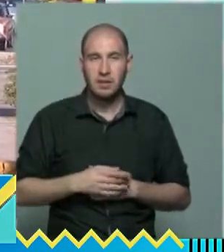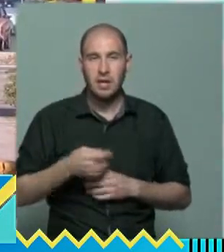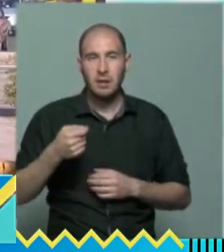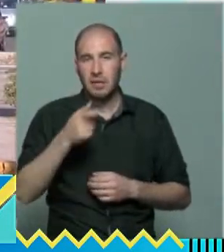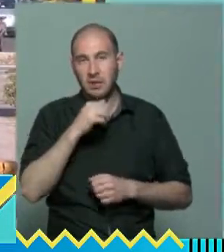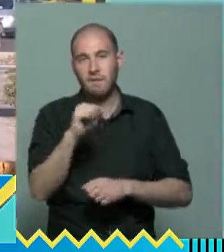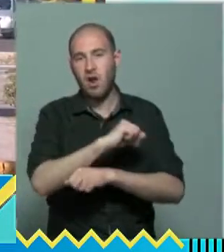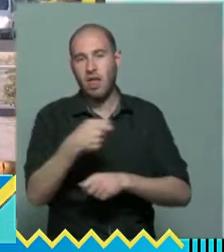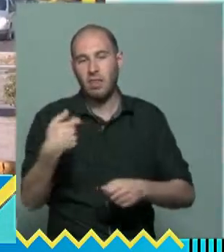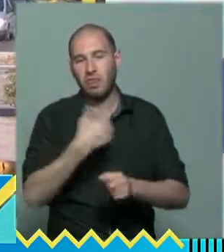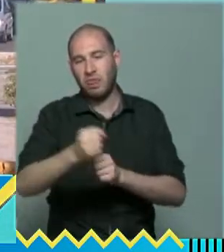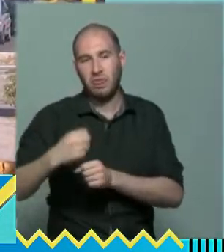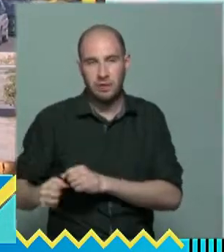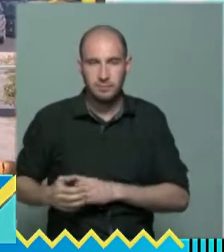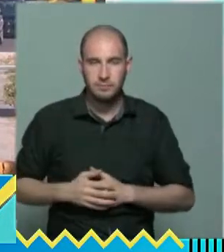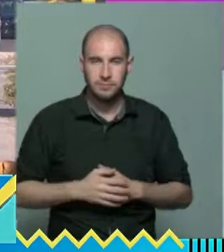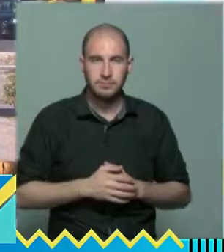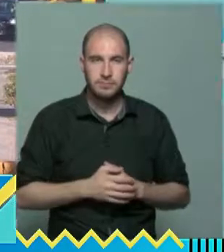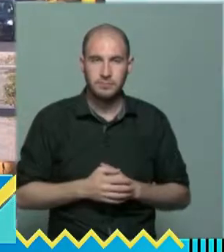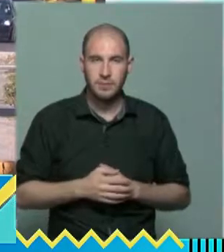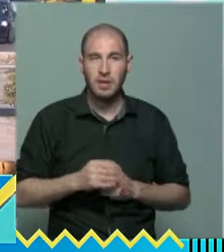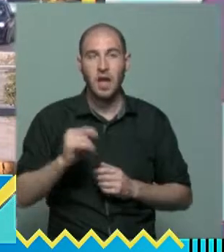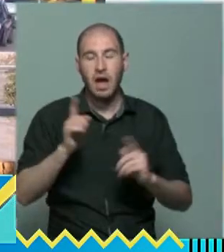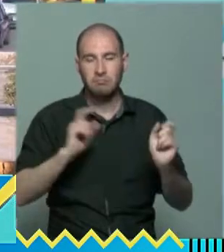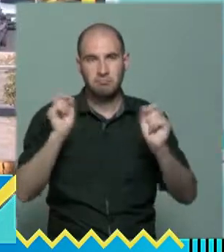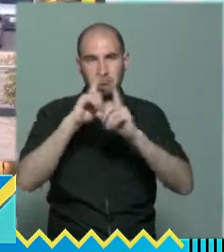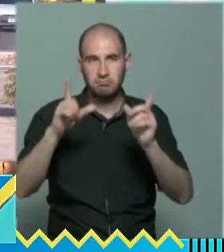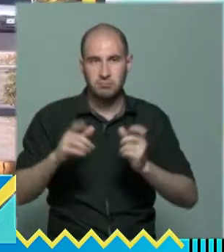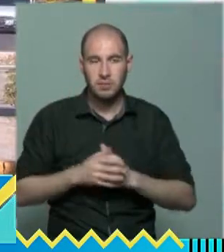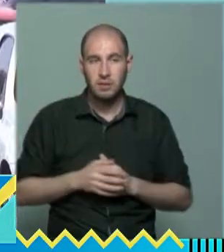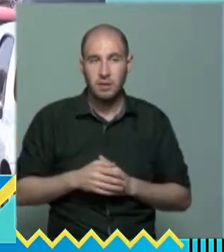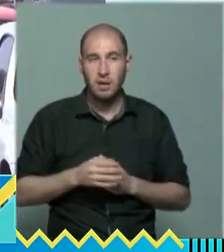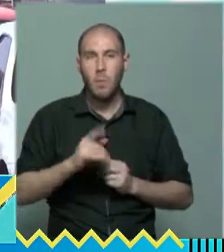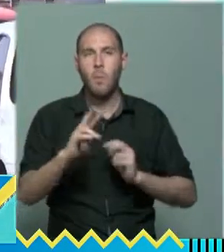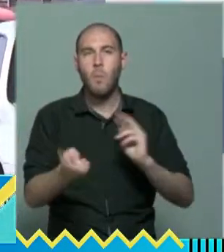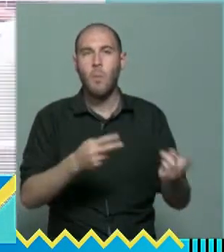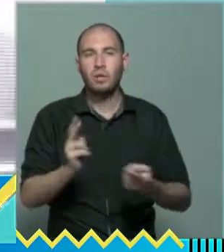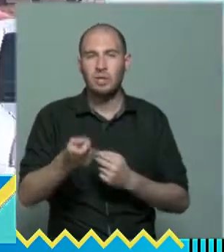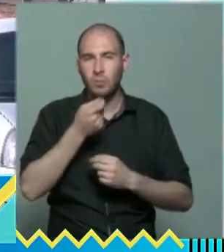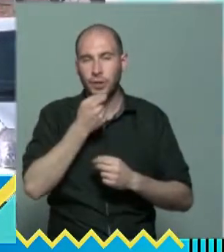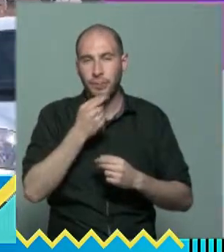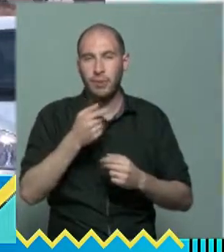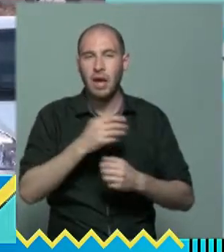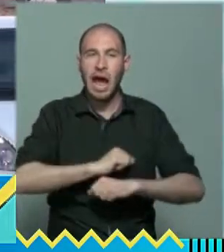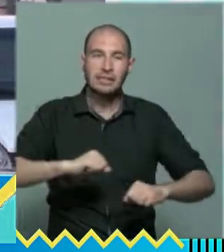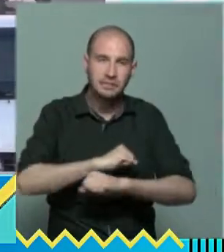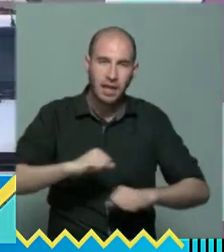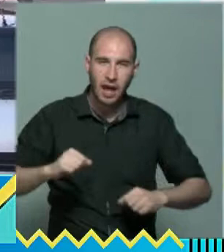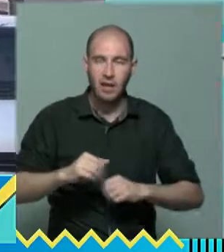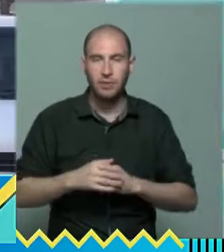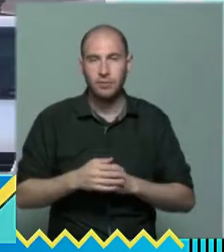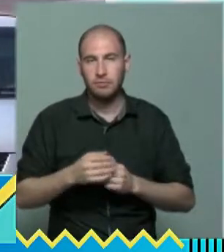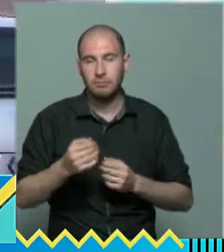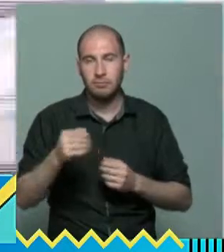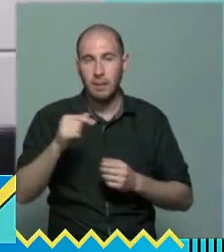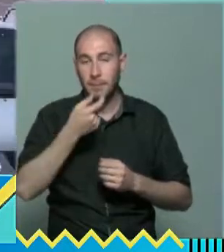al volante. Es decir, acá realmente por ahí nos sorprendemos, ¿no?, con muertes que hay por algún atentado terrorista, y la